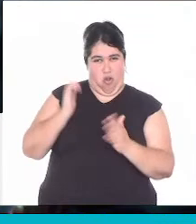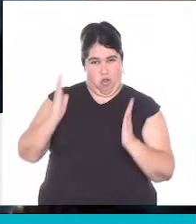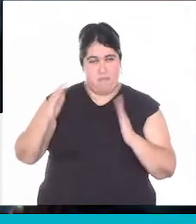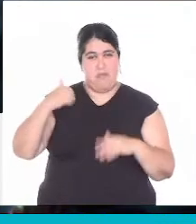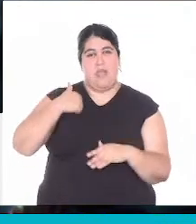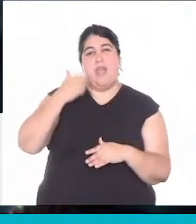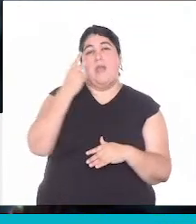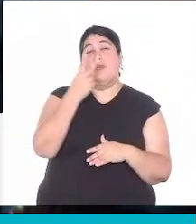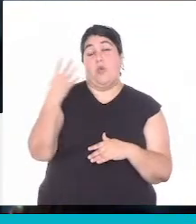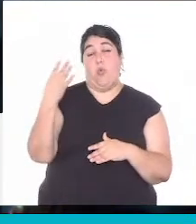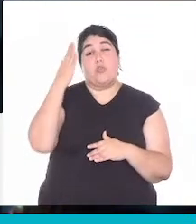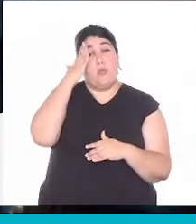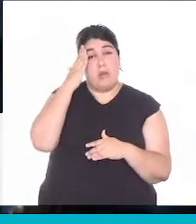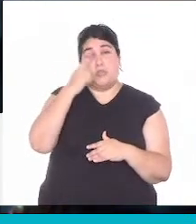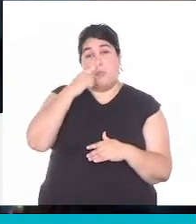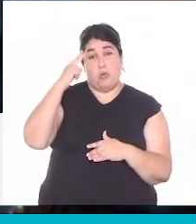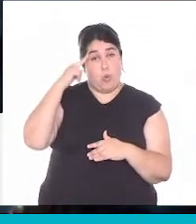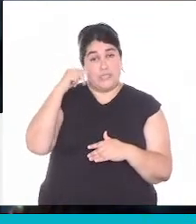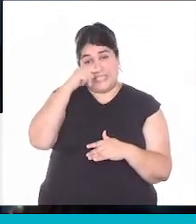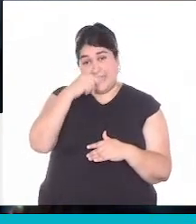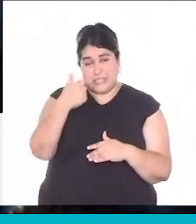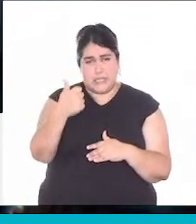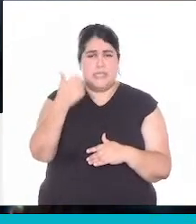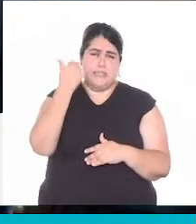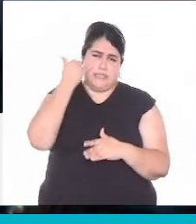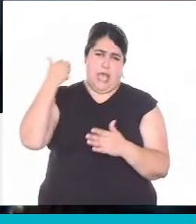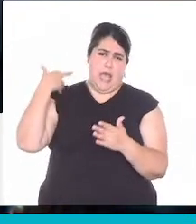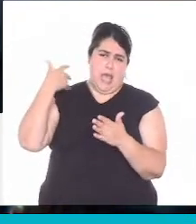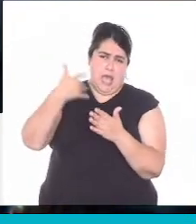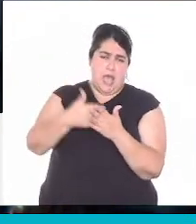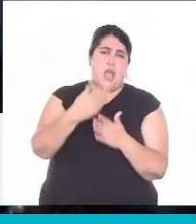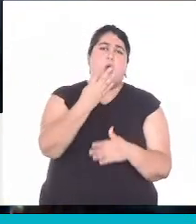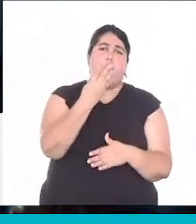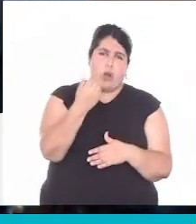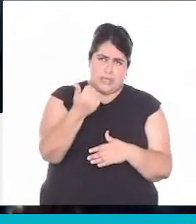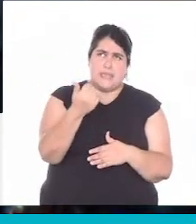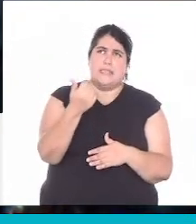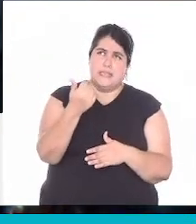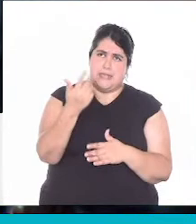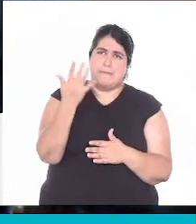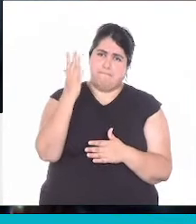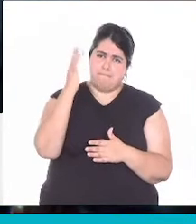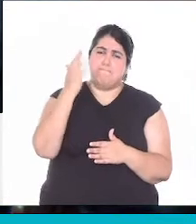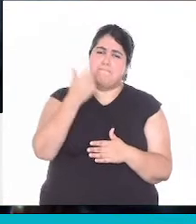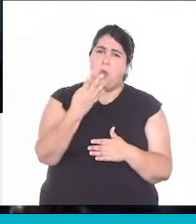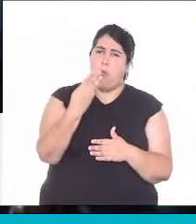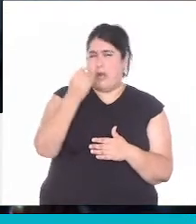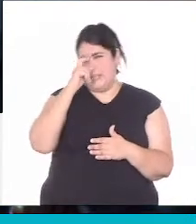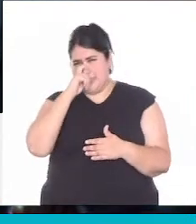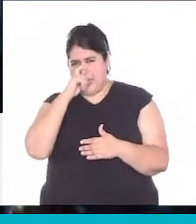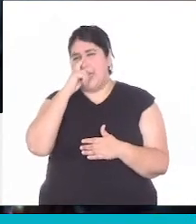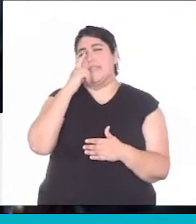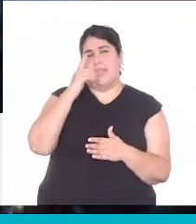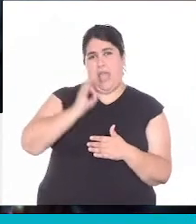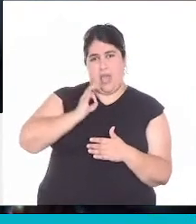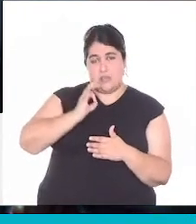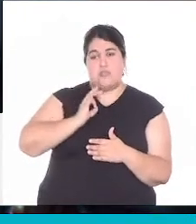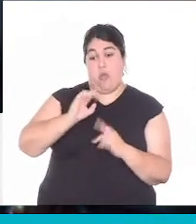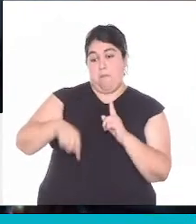de marzo de 1976, ya han pasado más de 40, y si mal no recuerdo, son 47 años, se van a cumplir